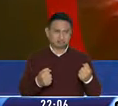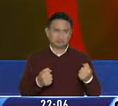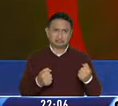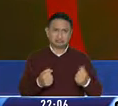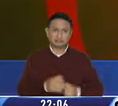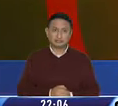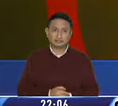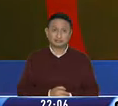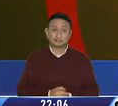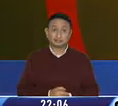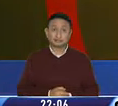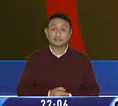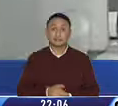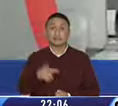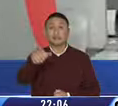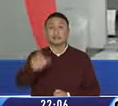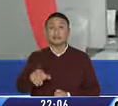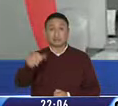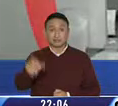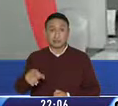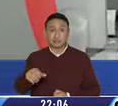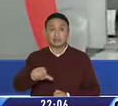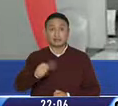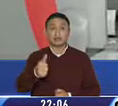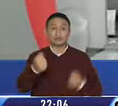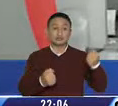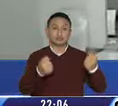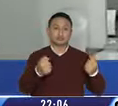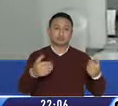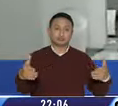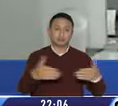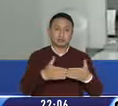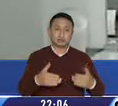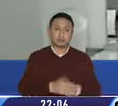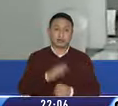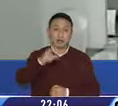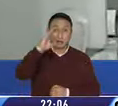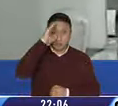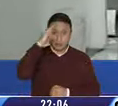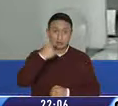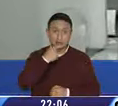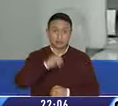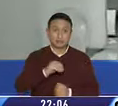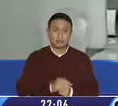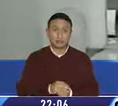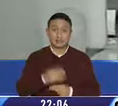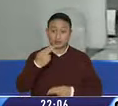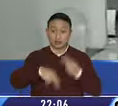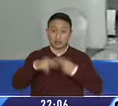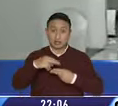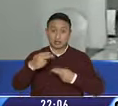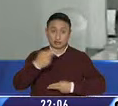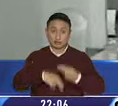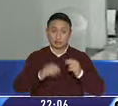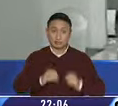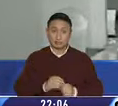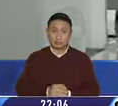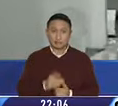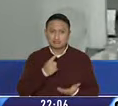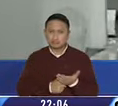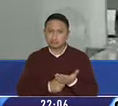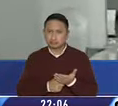sospechosos, serían los mismos actores, pero en otros carros cerrados. La policía reveló que seleccionaban locales comerciales, analizaban